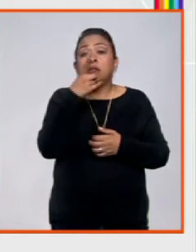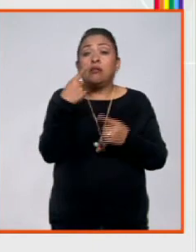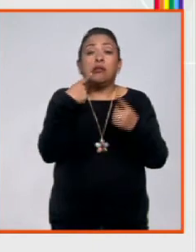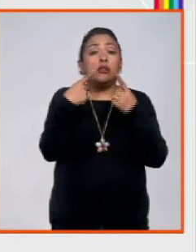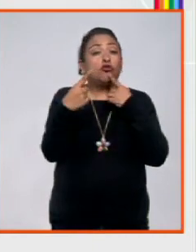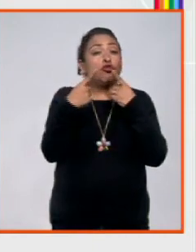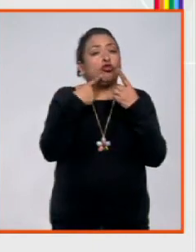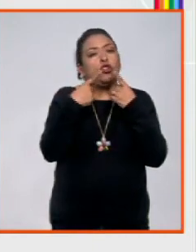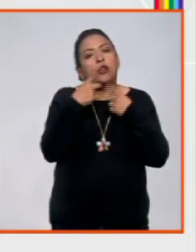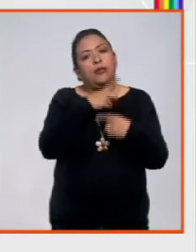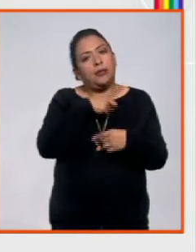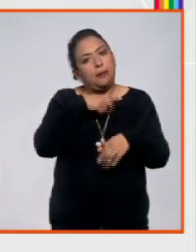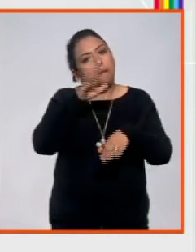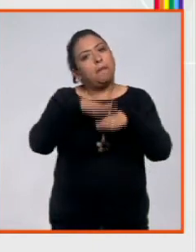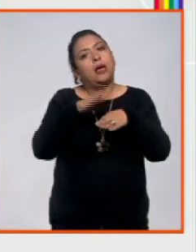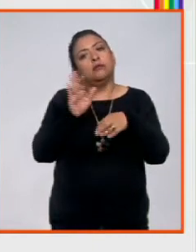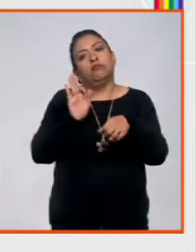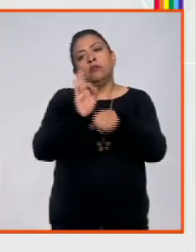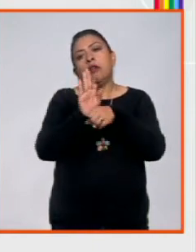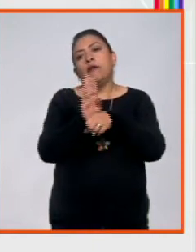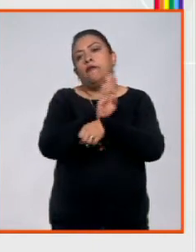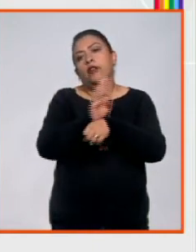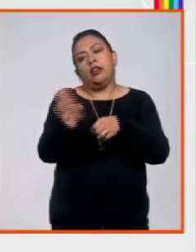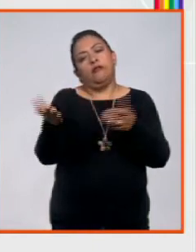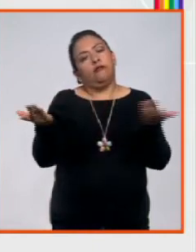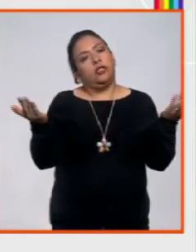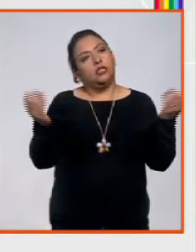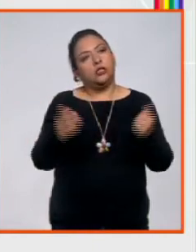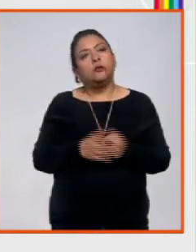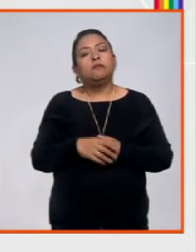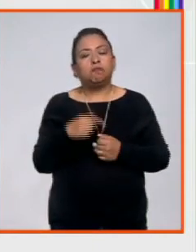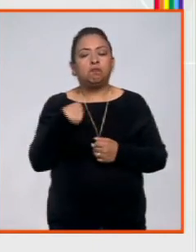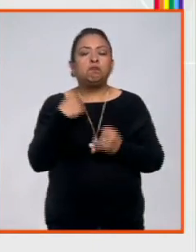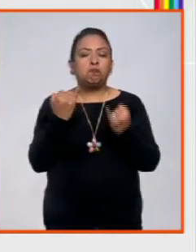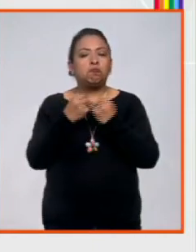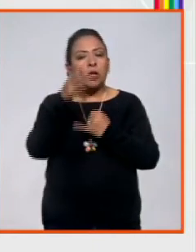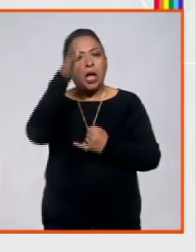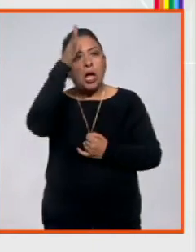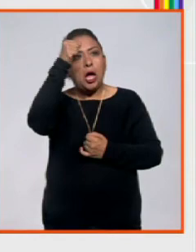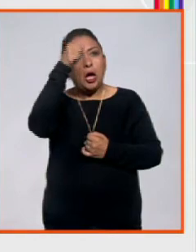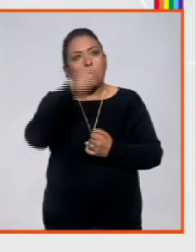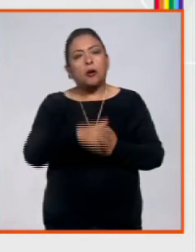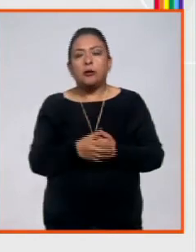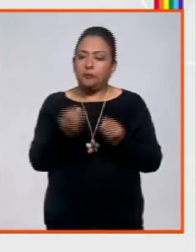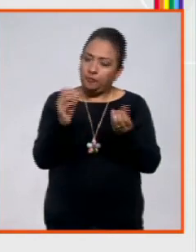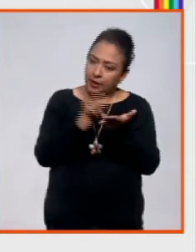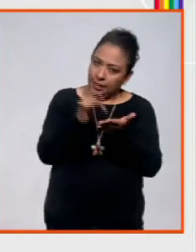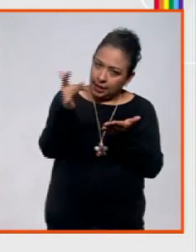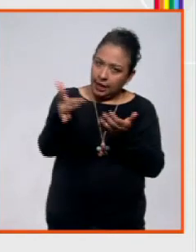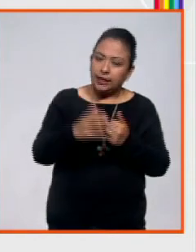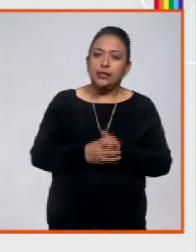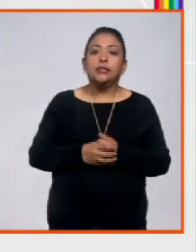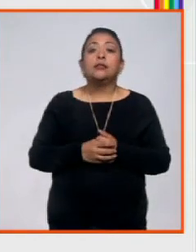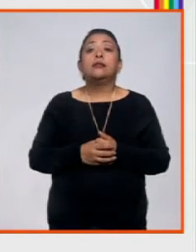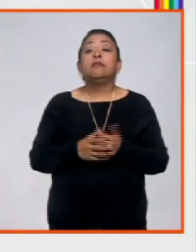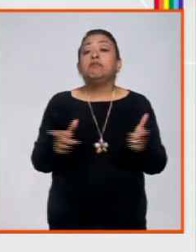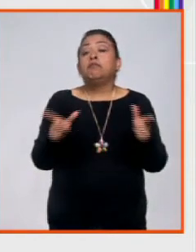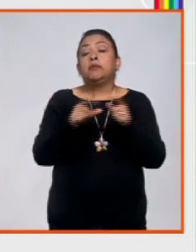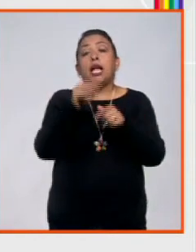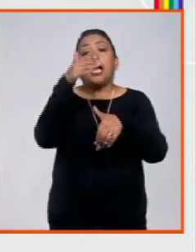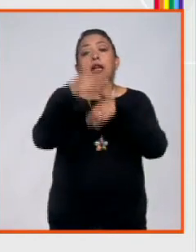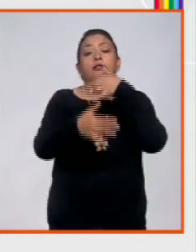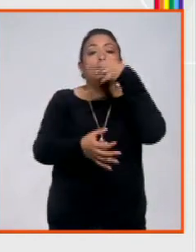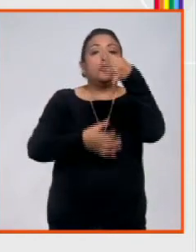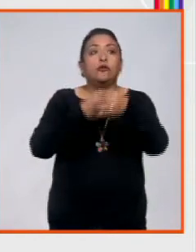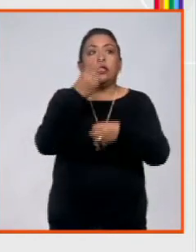de discusiones deberían de beneficiarnos más qué yo también lo creo muchas gracias y con esto llegamos al